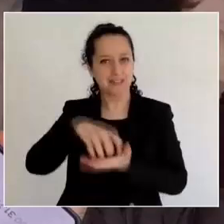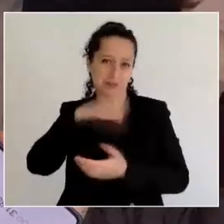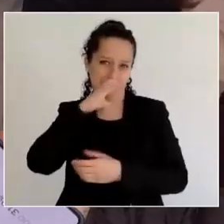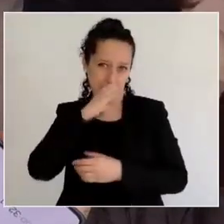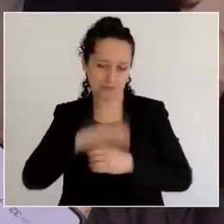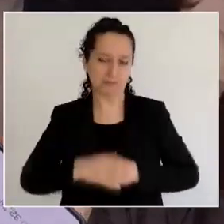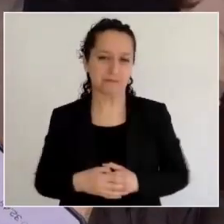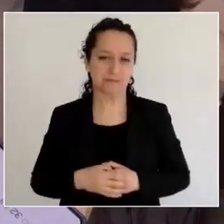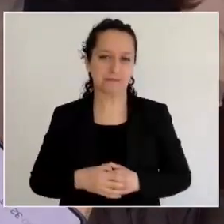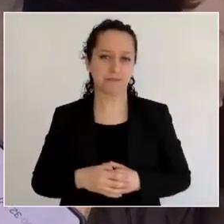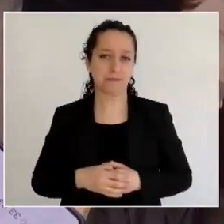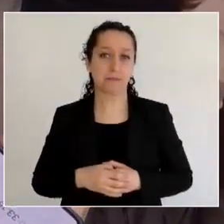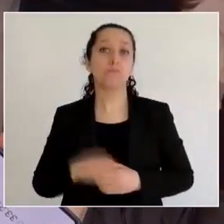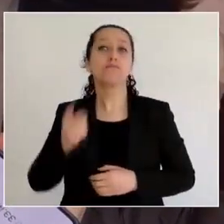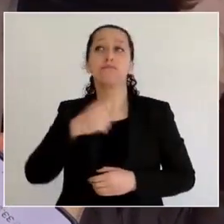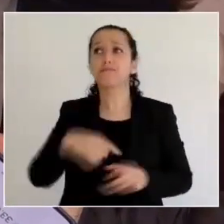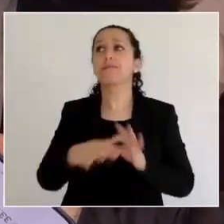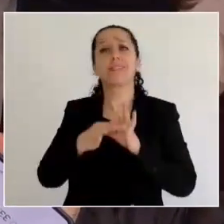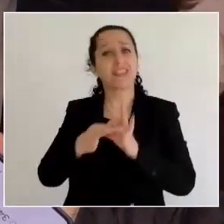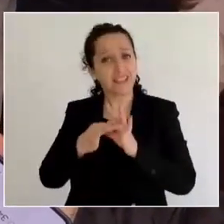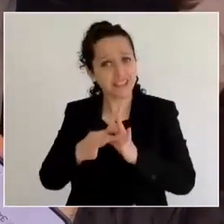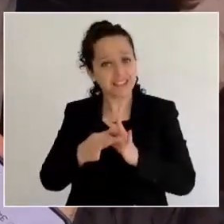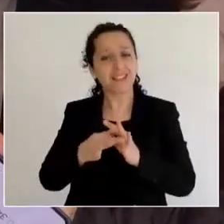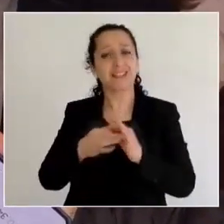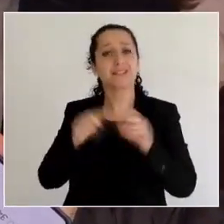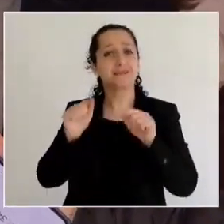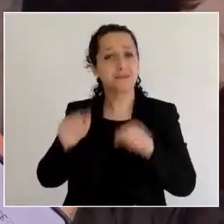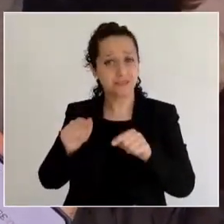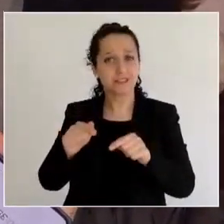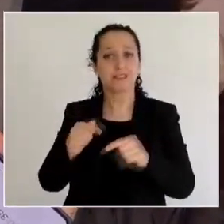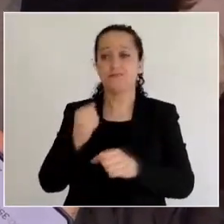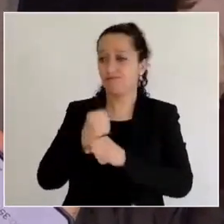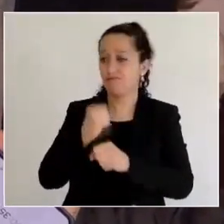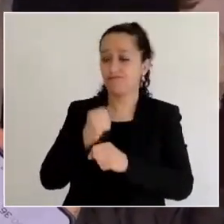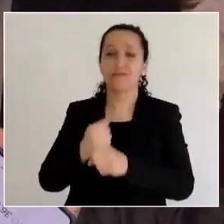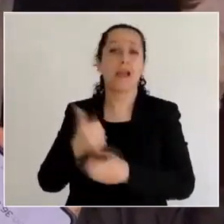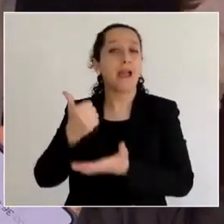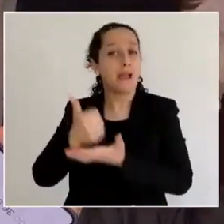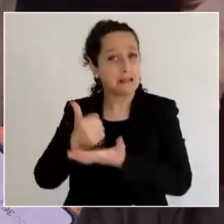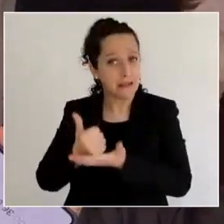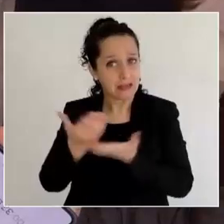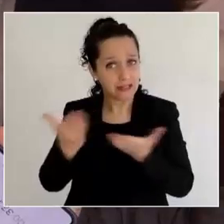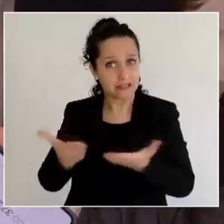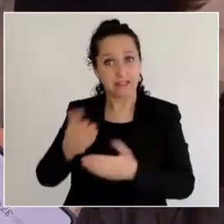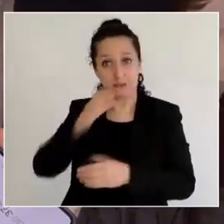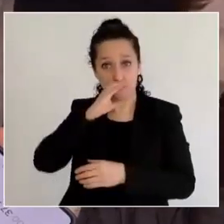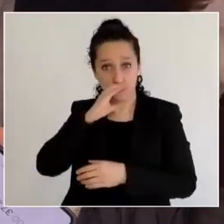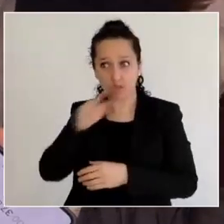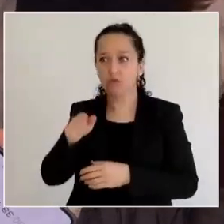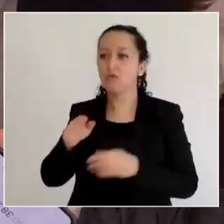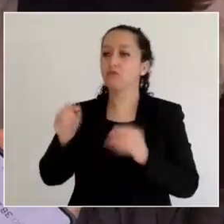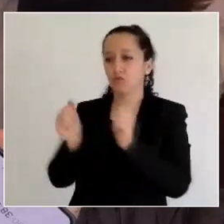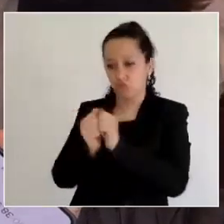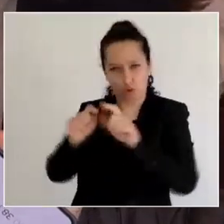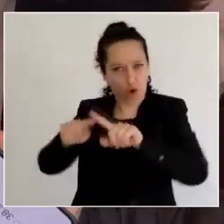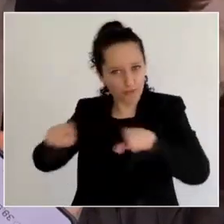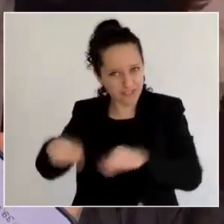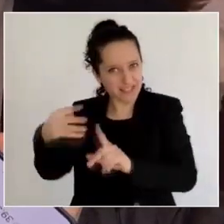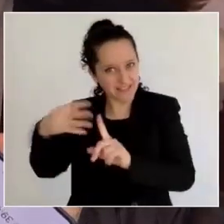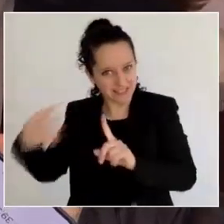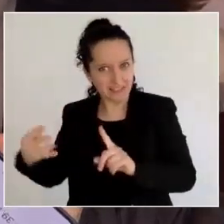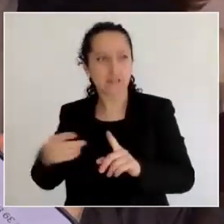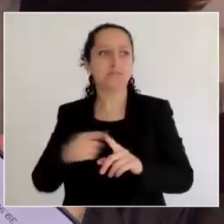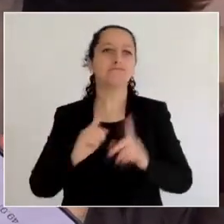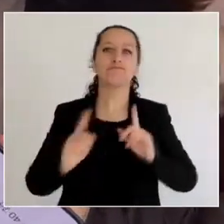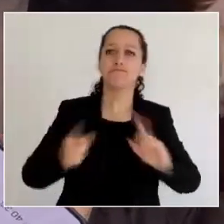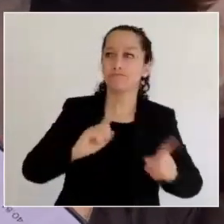Concepción. Nosotros estamos muy agradecidas de el trabajo que ha hecho el alcalde de Concepción con su oficina y de la